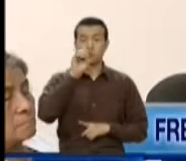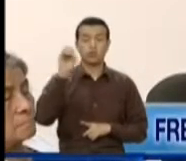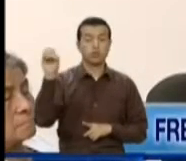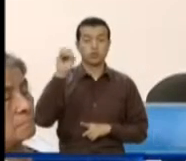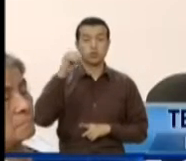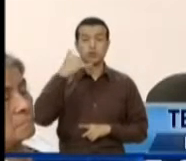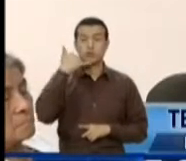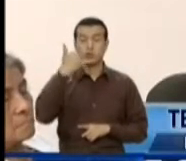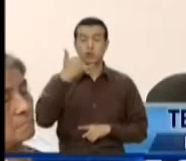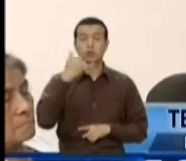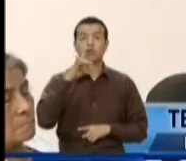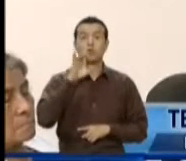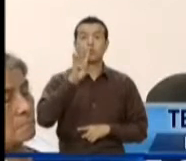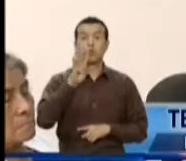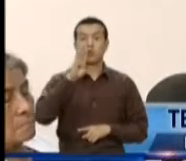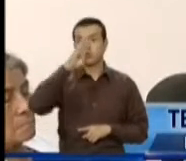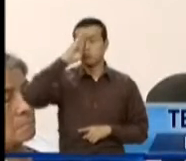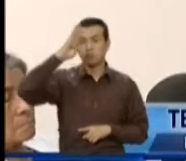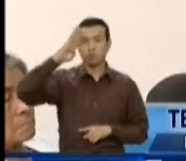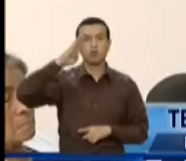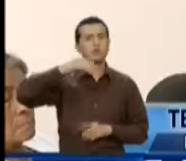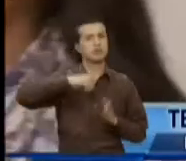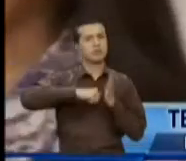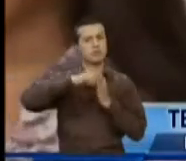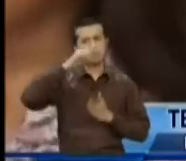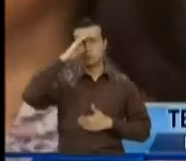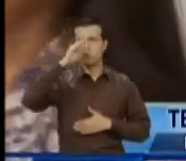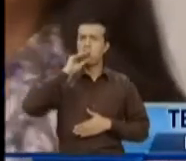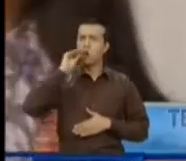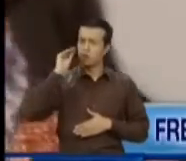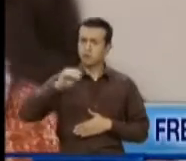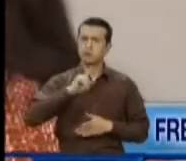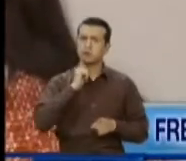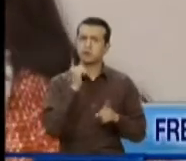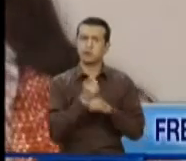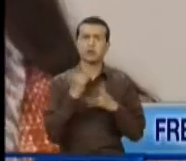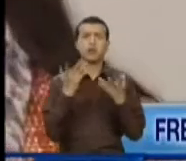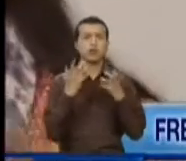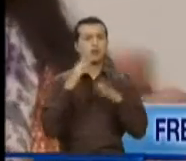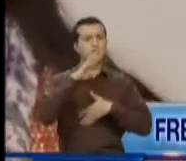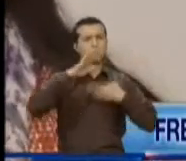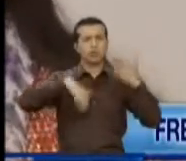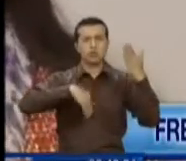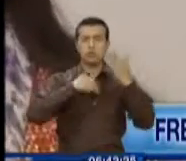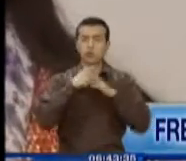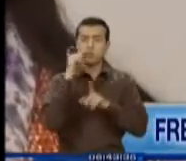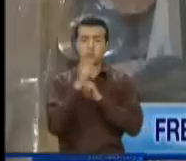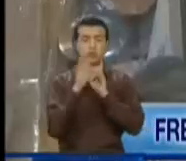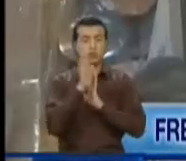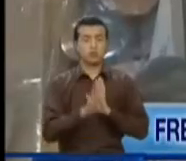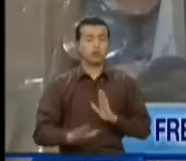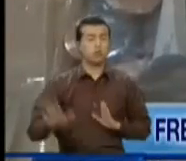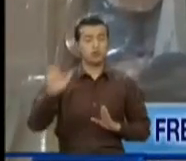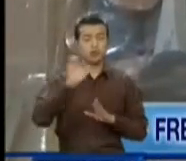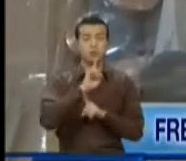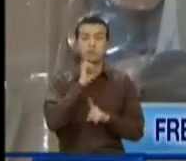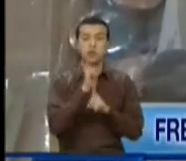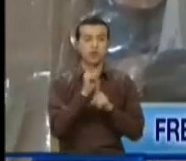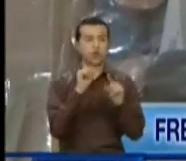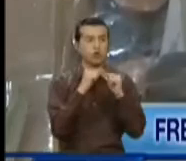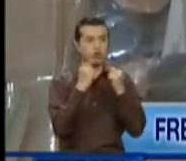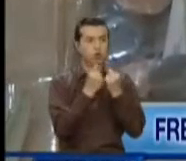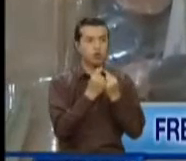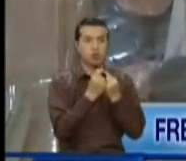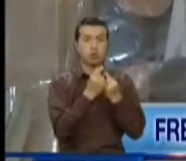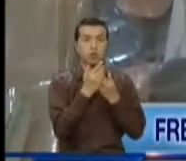que es el ministerio del interior que pierde el miedo su intención es agrupar a todos los perjudicados a nivel nacional para detener esta